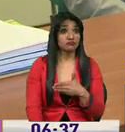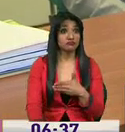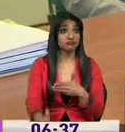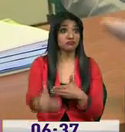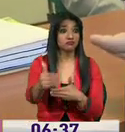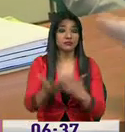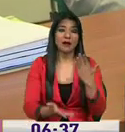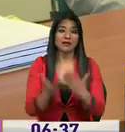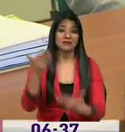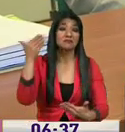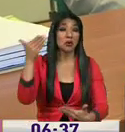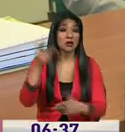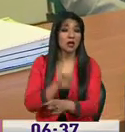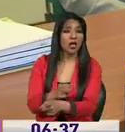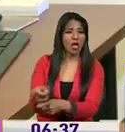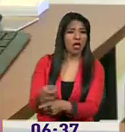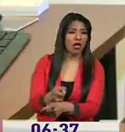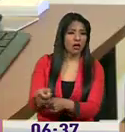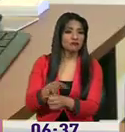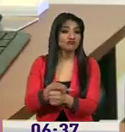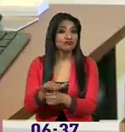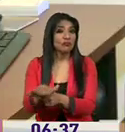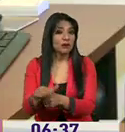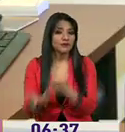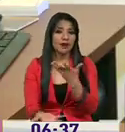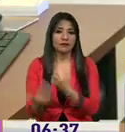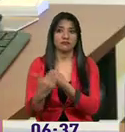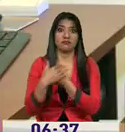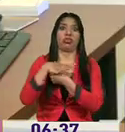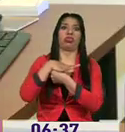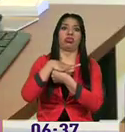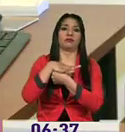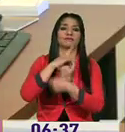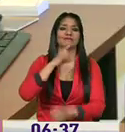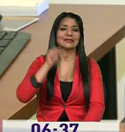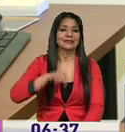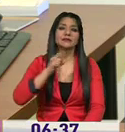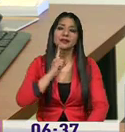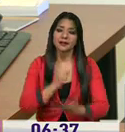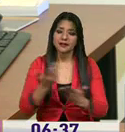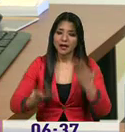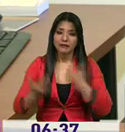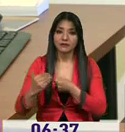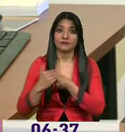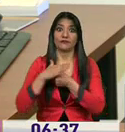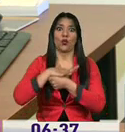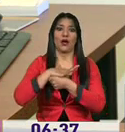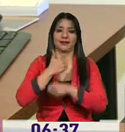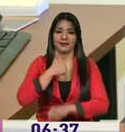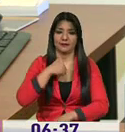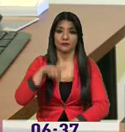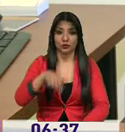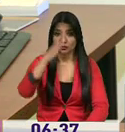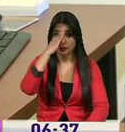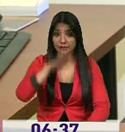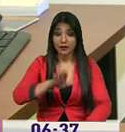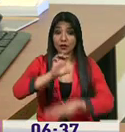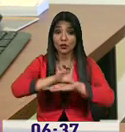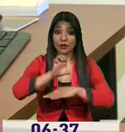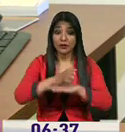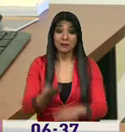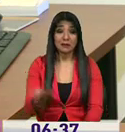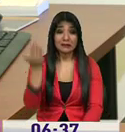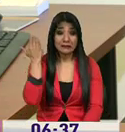por presiones políticas. Yo creo que eso sí es perfectamente posible. Usted sabe que en este país la justicia ha pasado